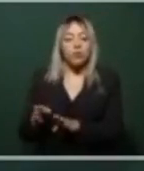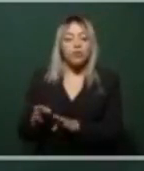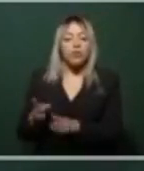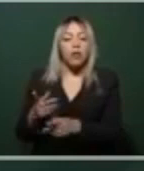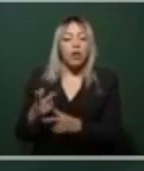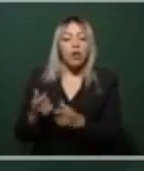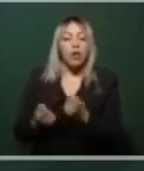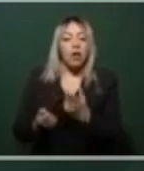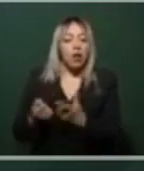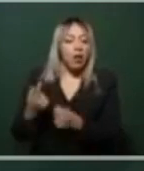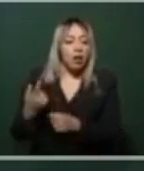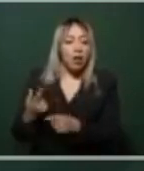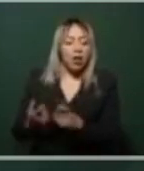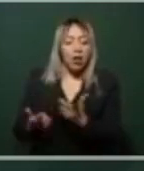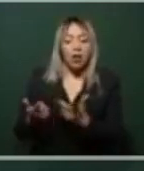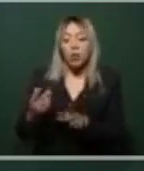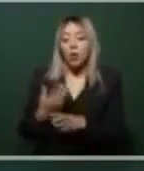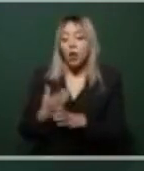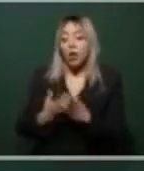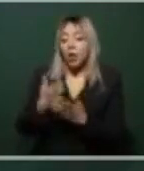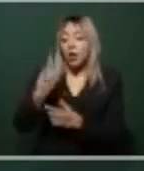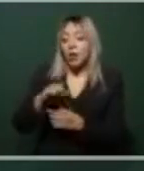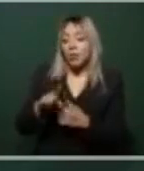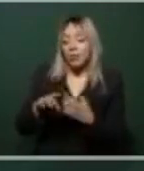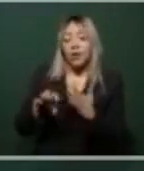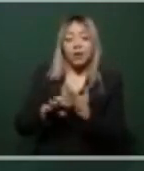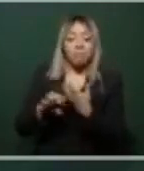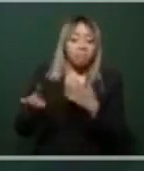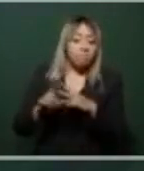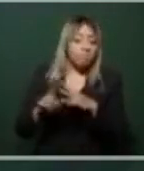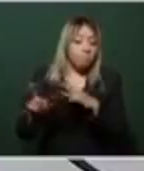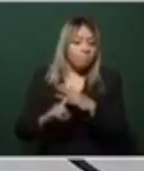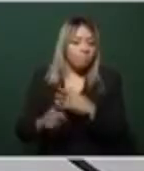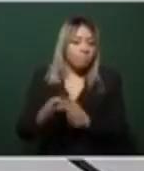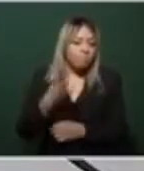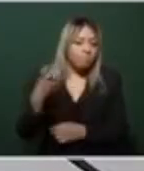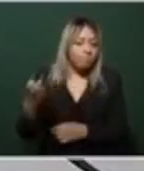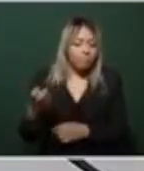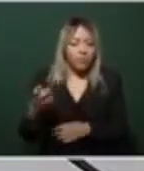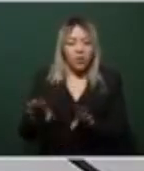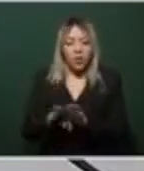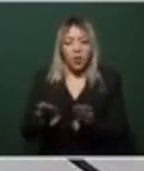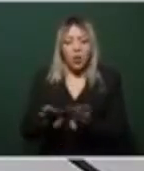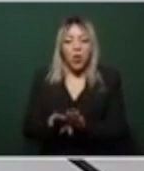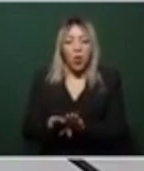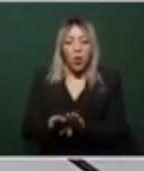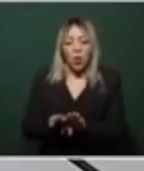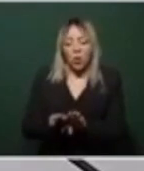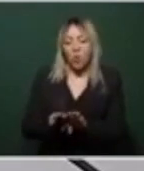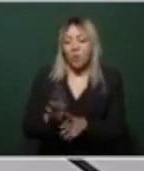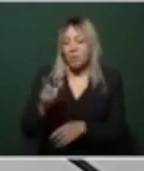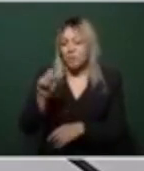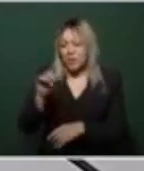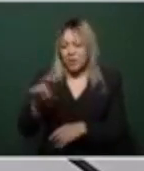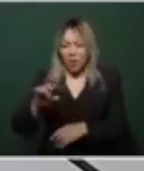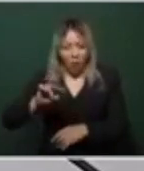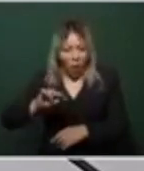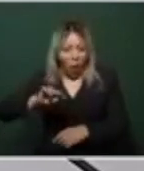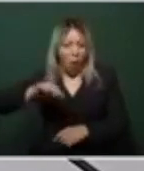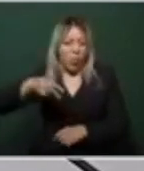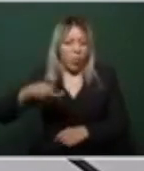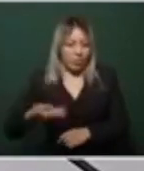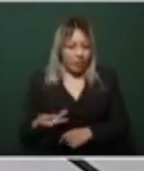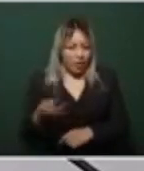para atemperar el fenómeno migratorio. Eso es alentar, eso es lo opuesto